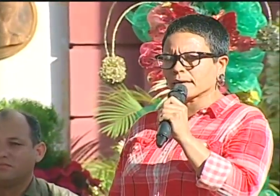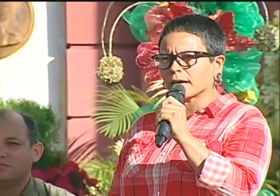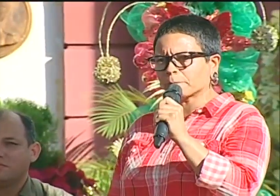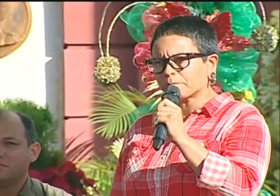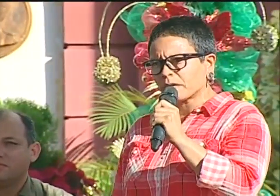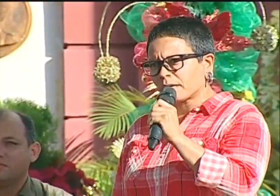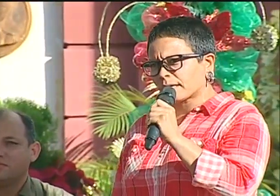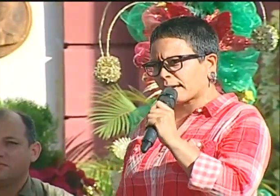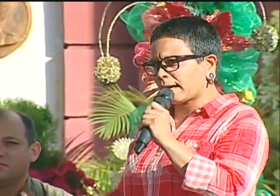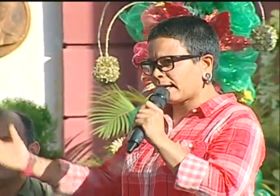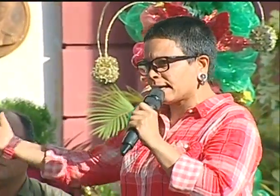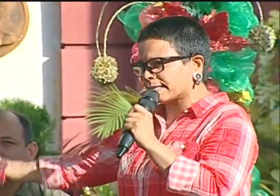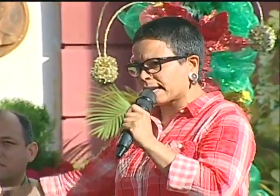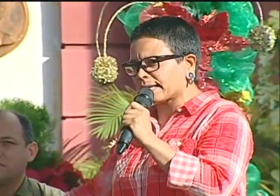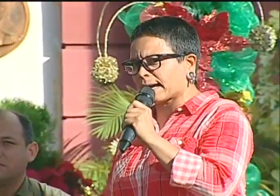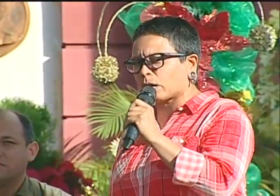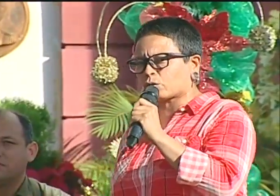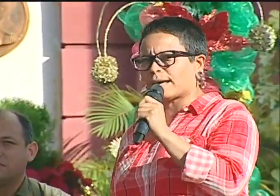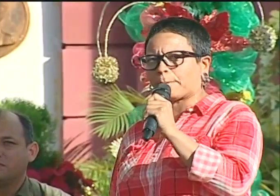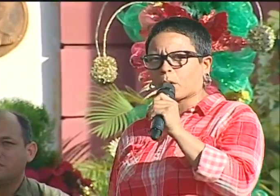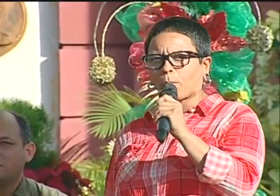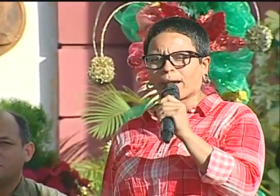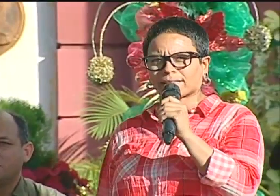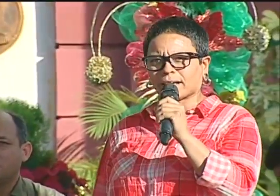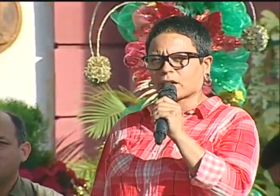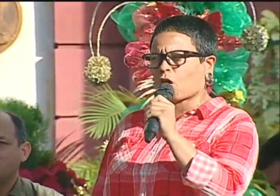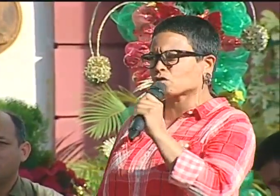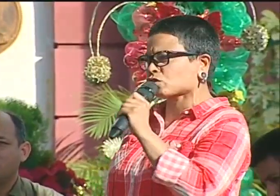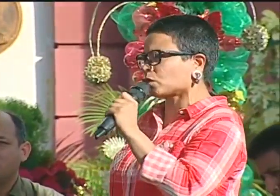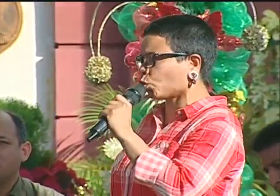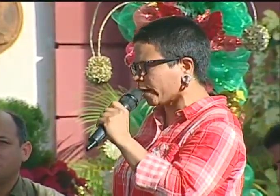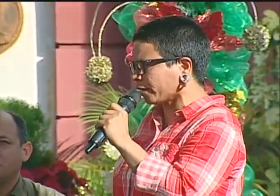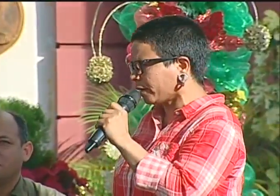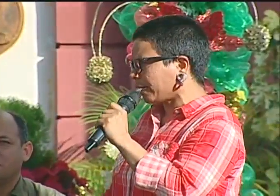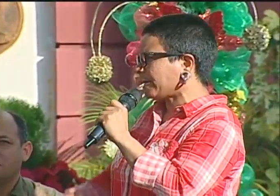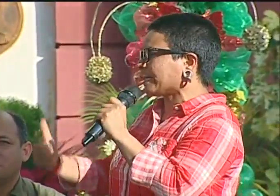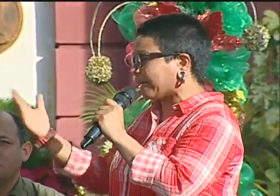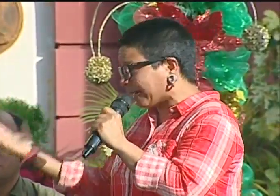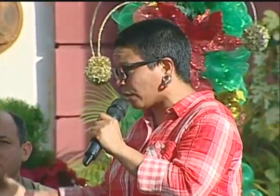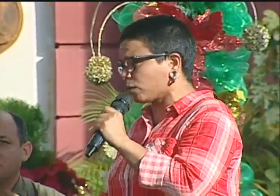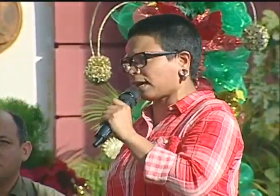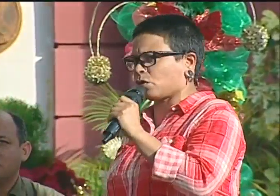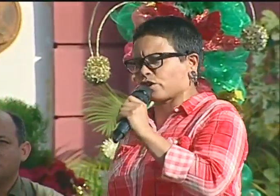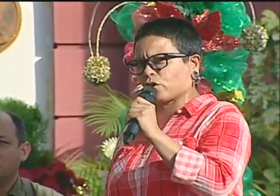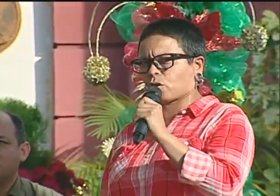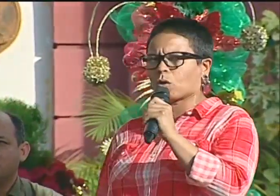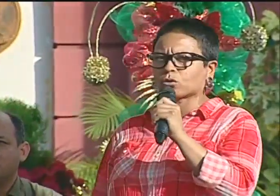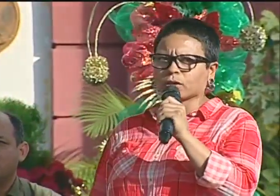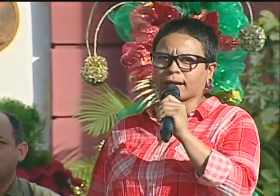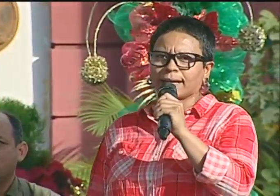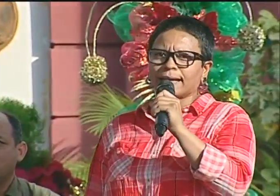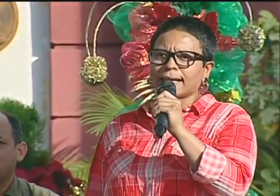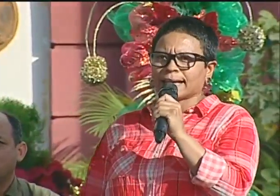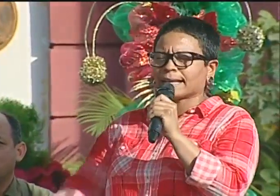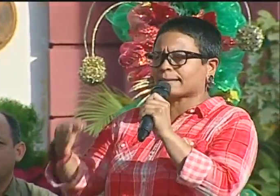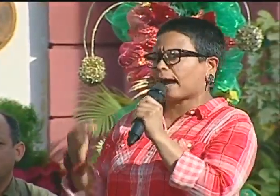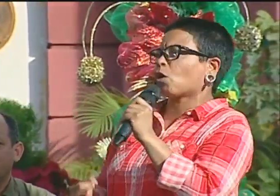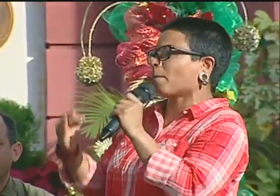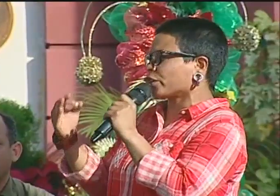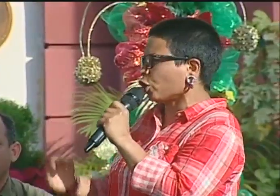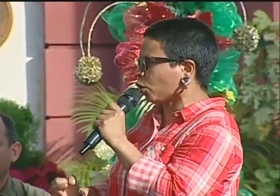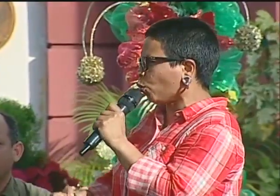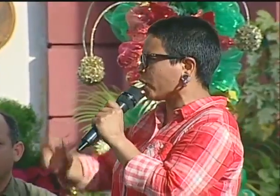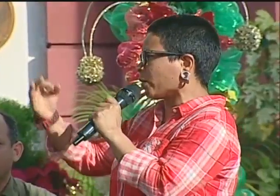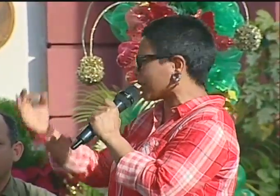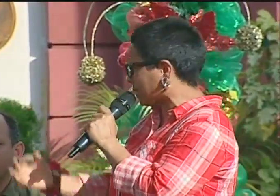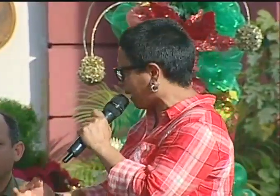Ellos me pedían que le hiciera llegar a usted la propuesta de constituir y tener una reunión con usted el